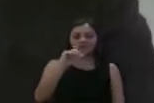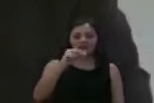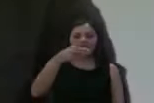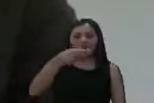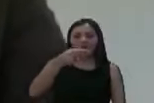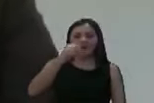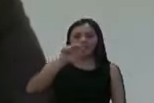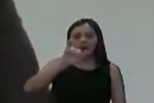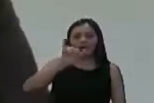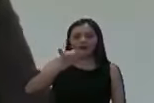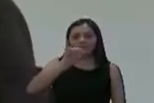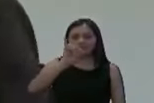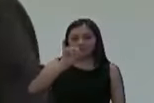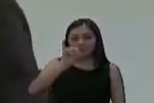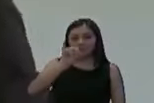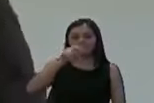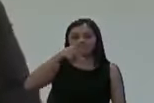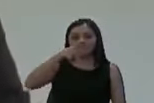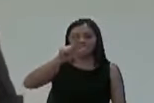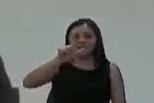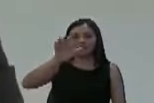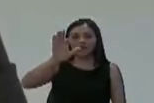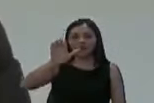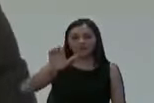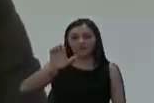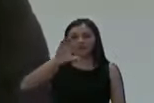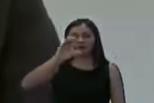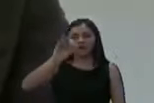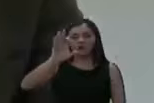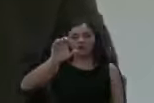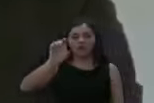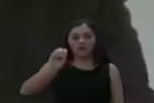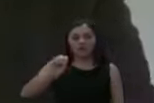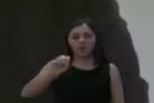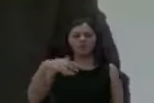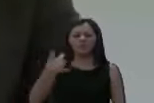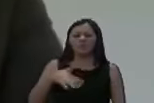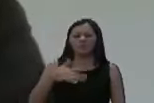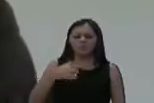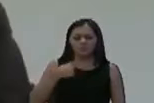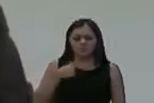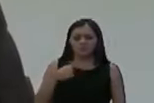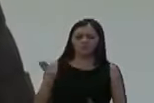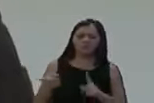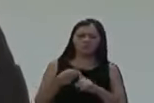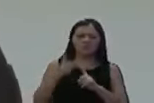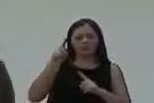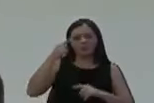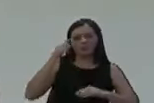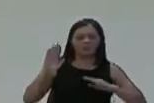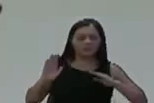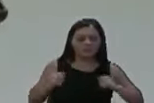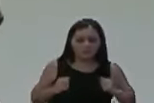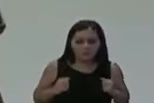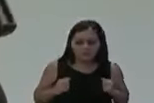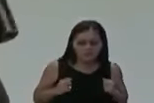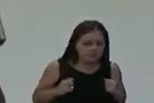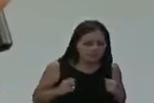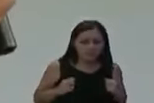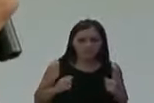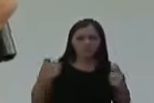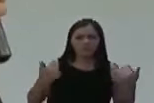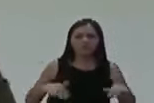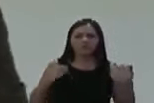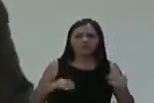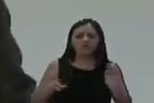taló por esta obra yo recuerdo cuando llegué al gobierno uno de los problemas urgentes con que me enfrenté llevaba como 8 años alerta